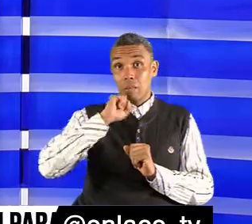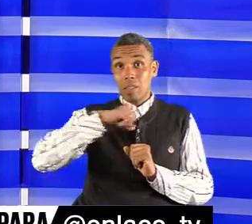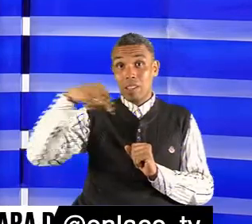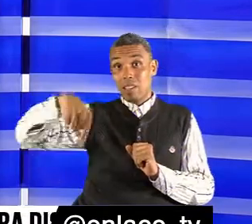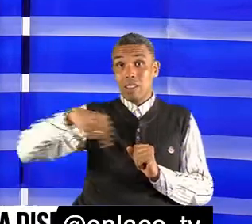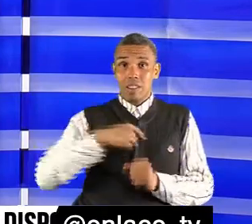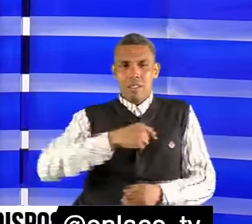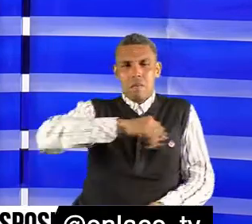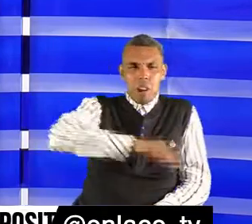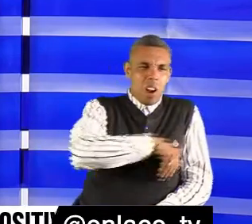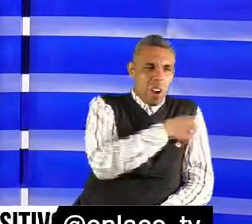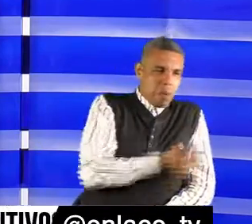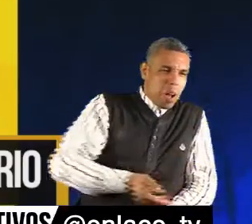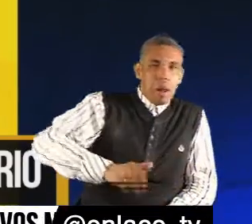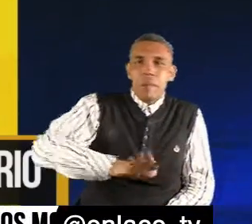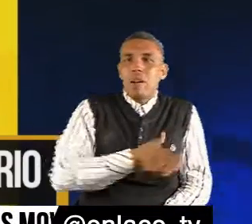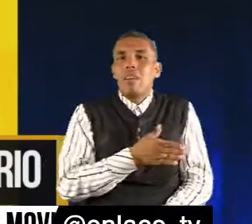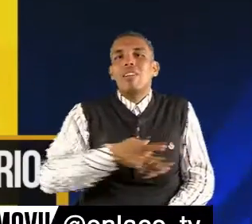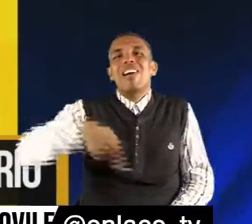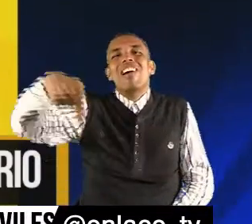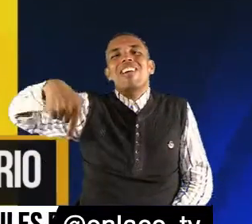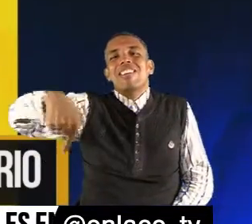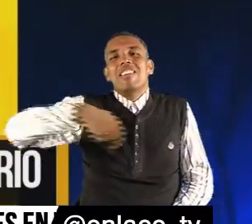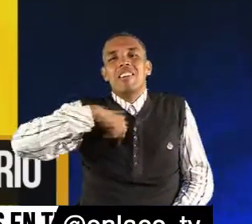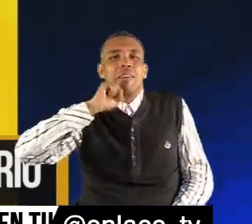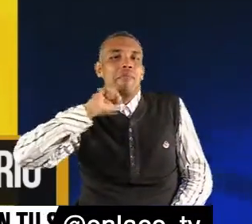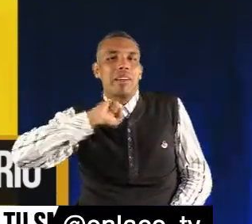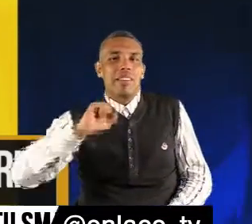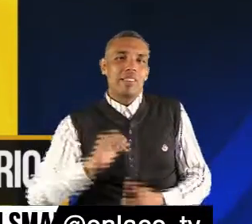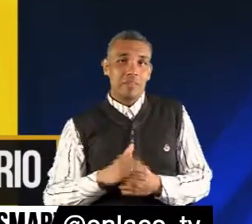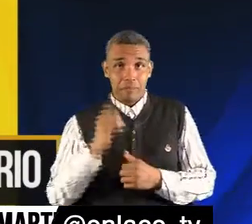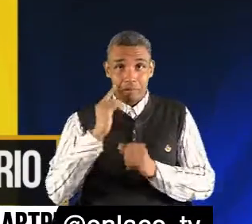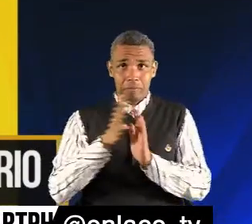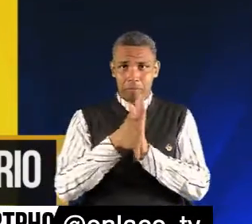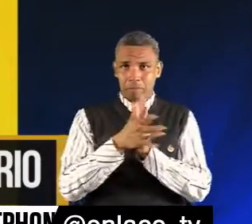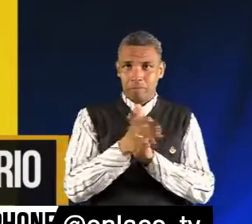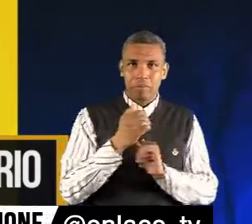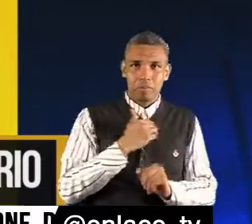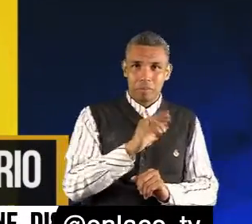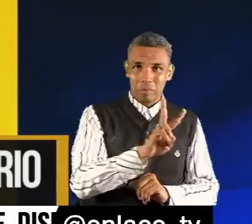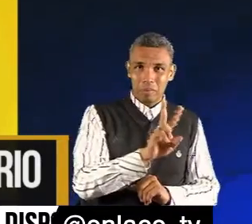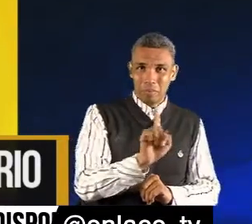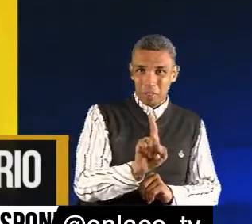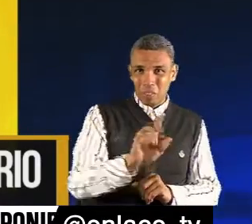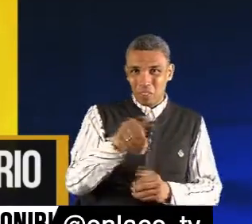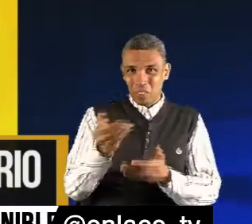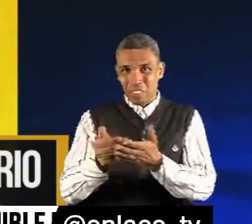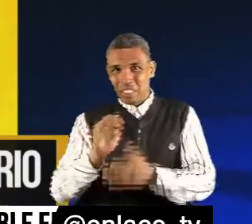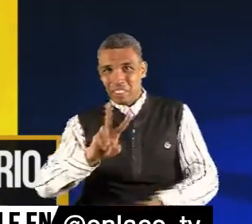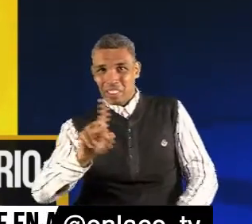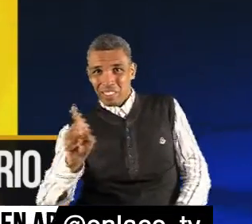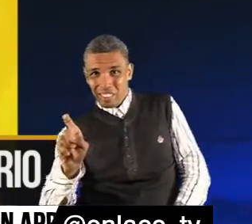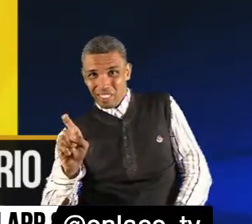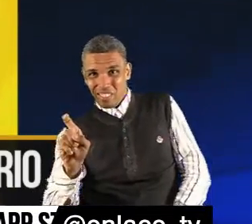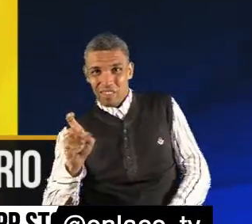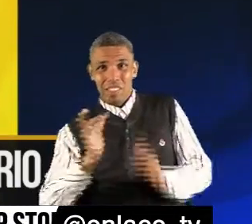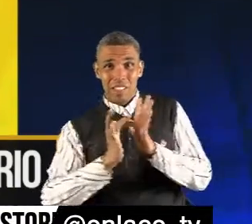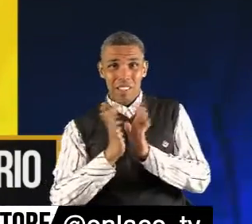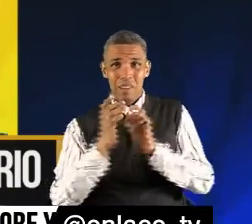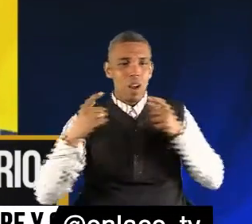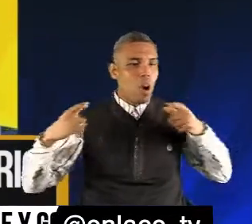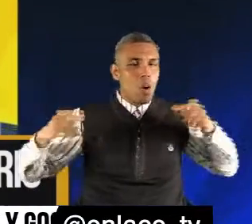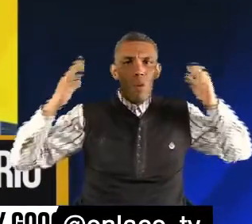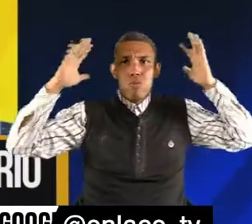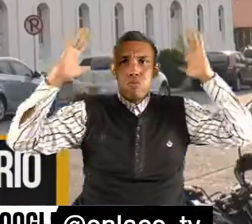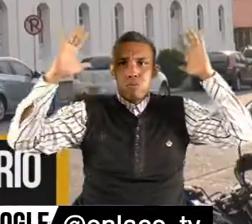su talento. Del 21 al 26 de abril se celebrará el 94º aniversario de Barranca Bermeja, Yo